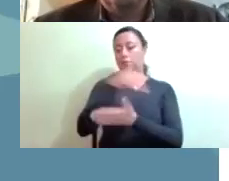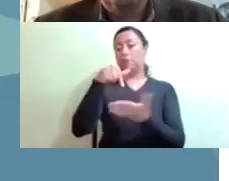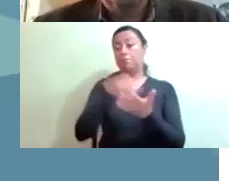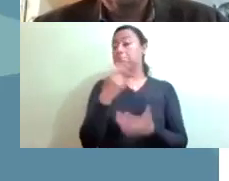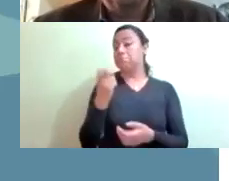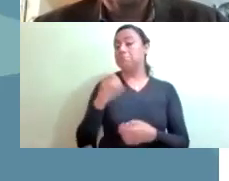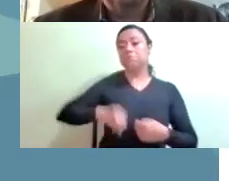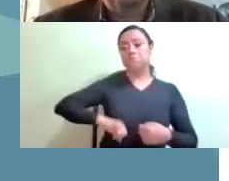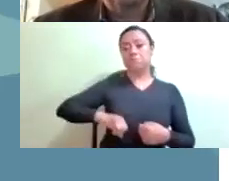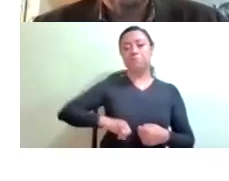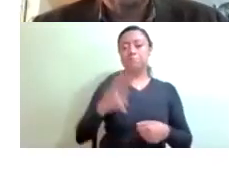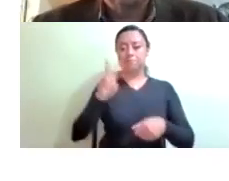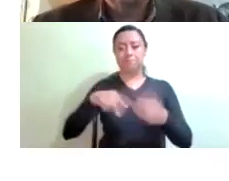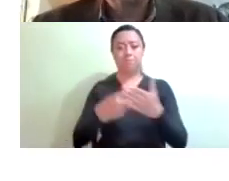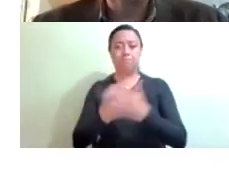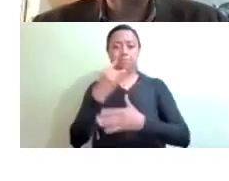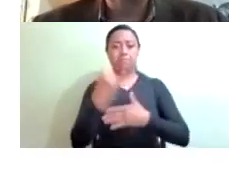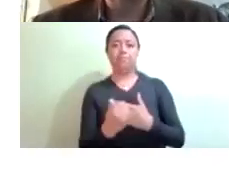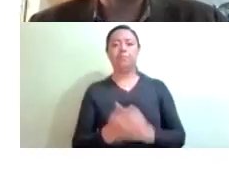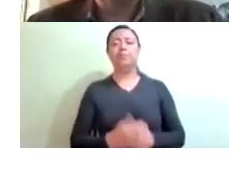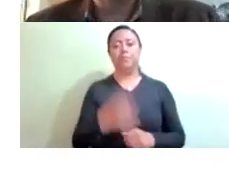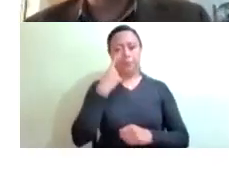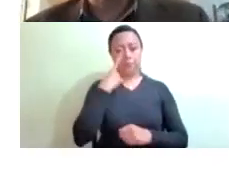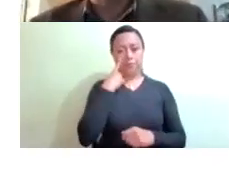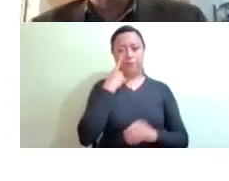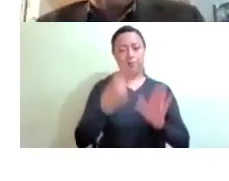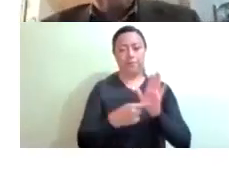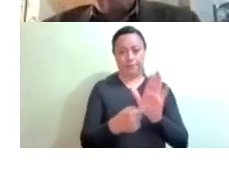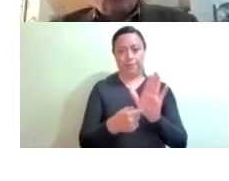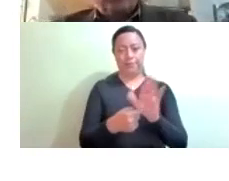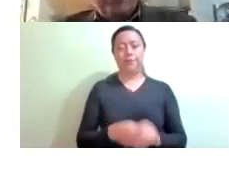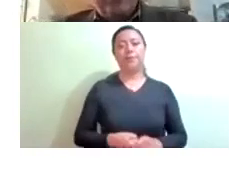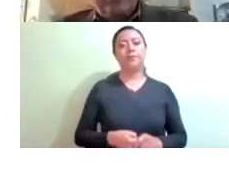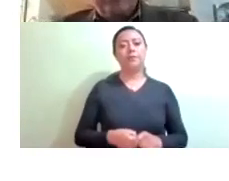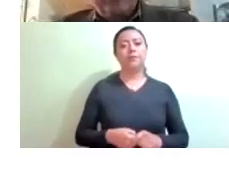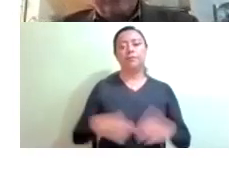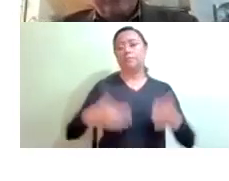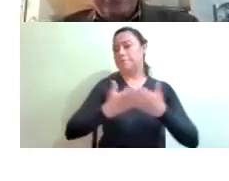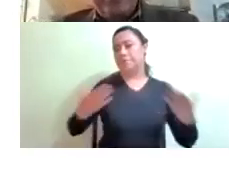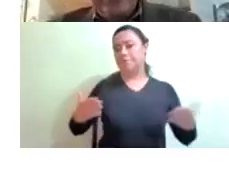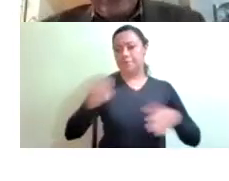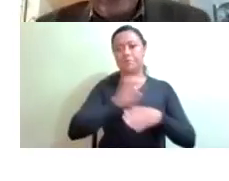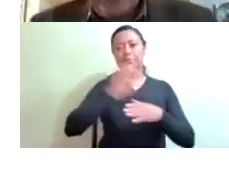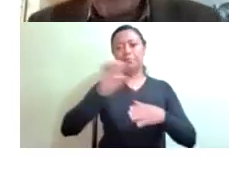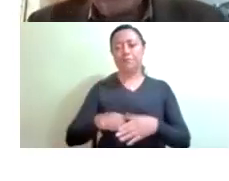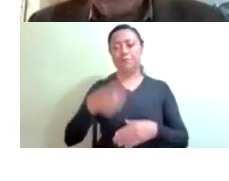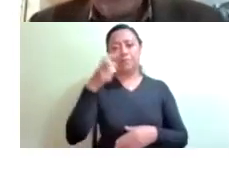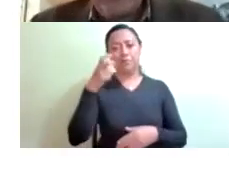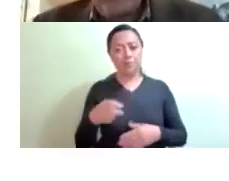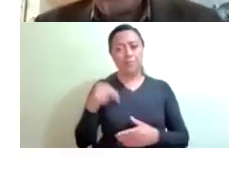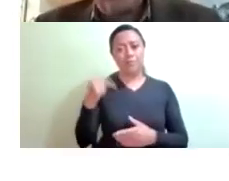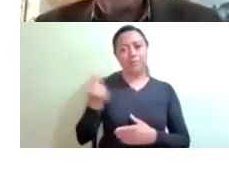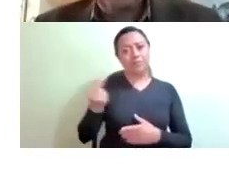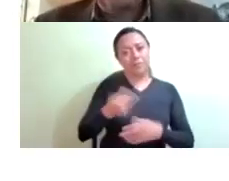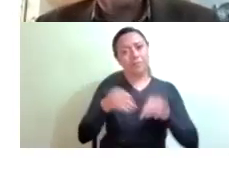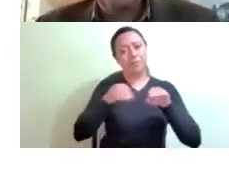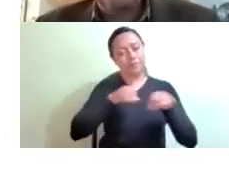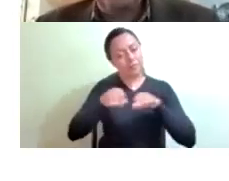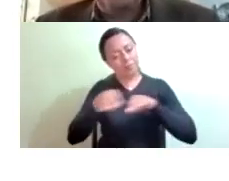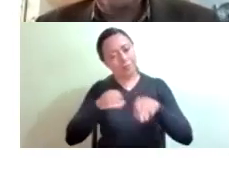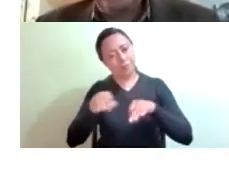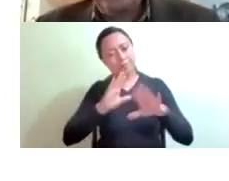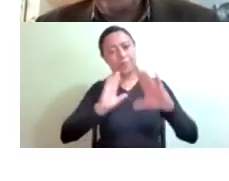interesante el proyecto. Miren, es por ejemplo, tan necesario el trabajo de